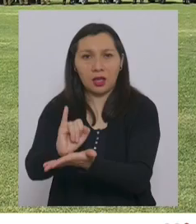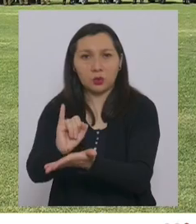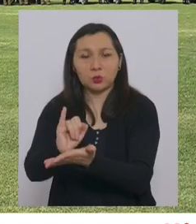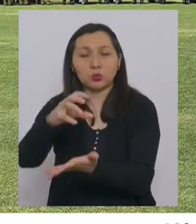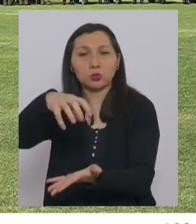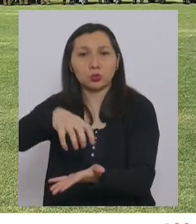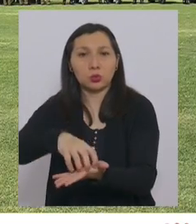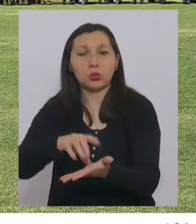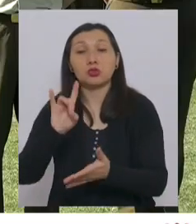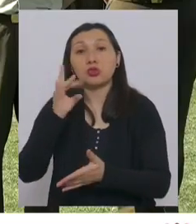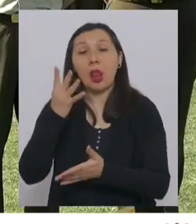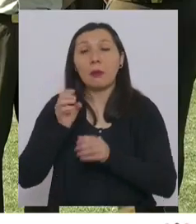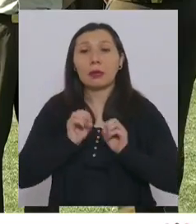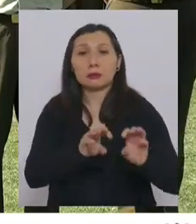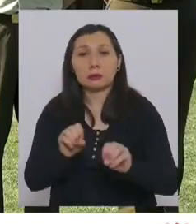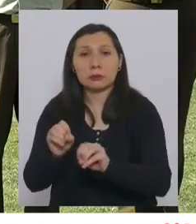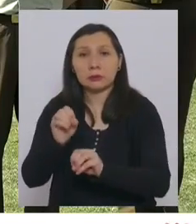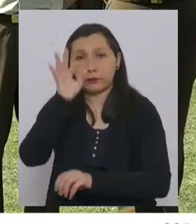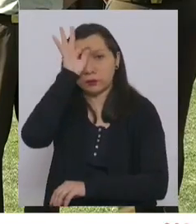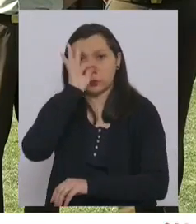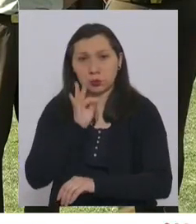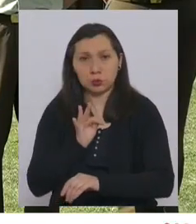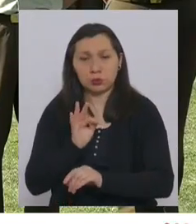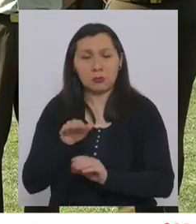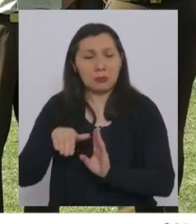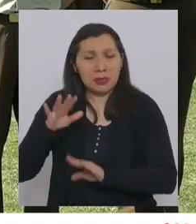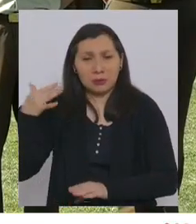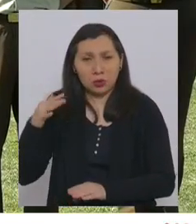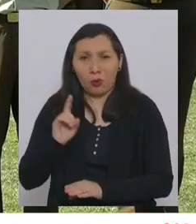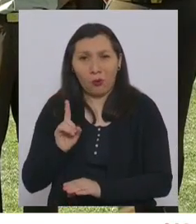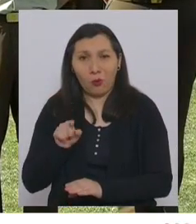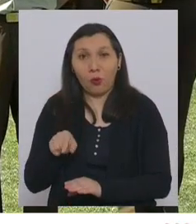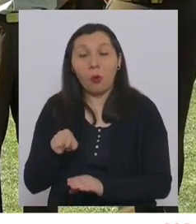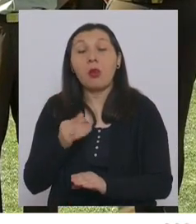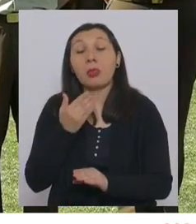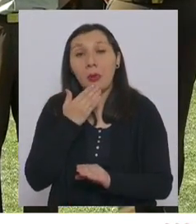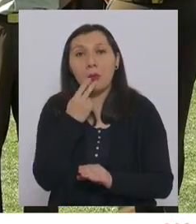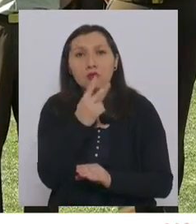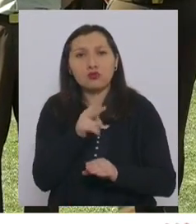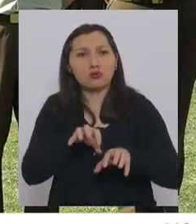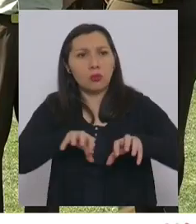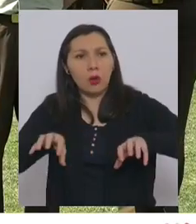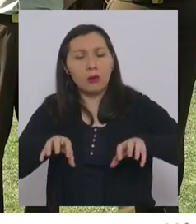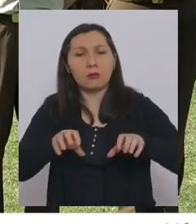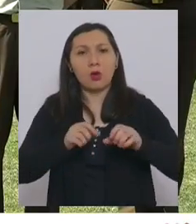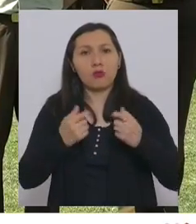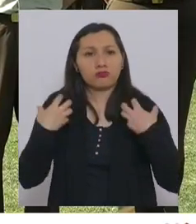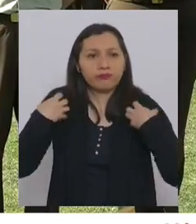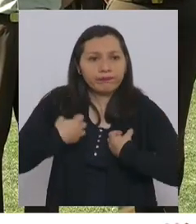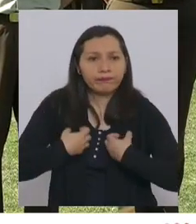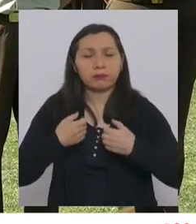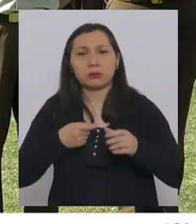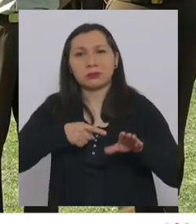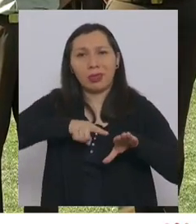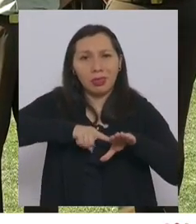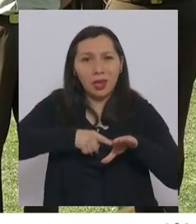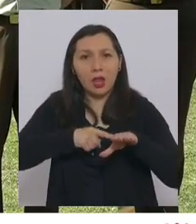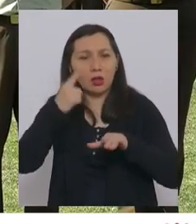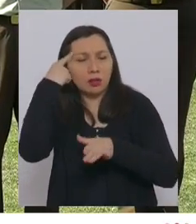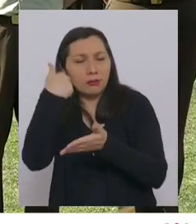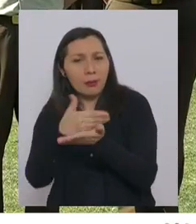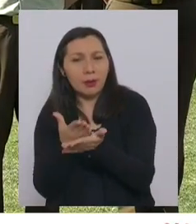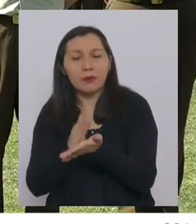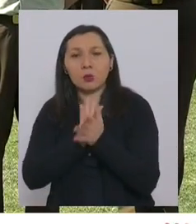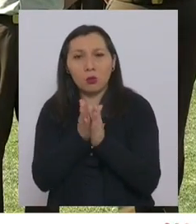no solamente en la formación de su personal, que es lo más importante, sino que también en su equipamiento, en su tecnología, en sus